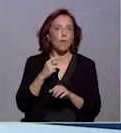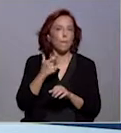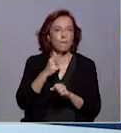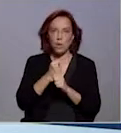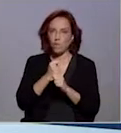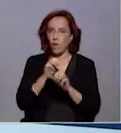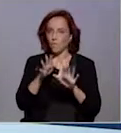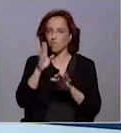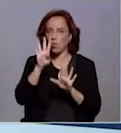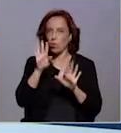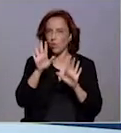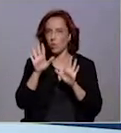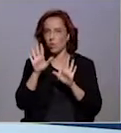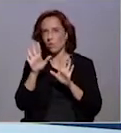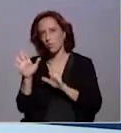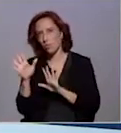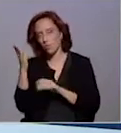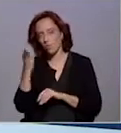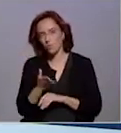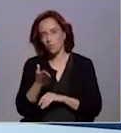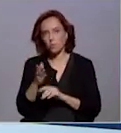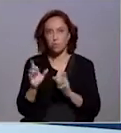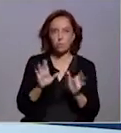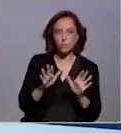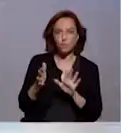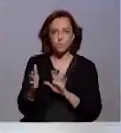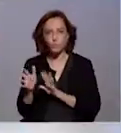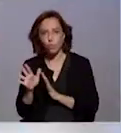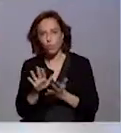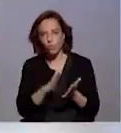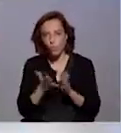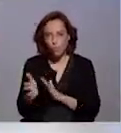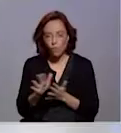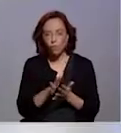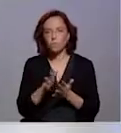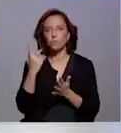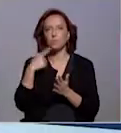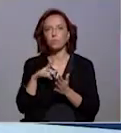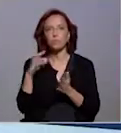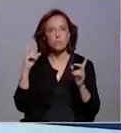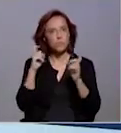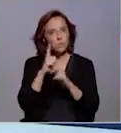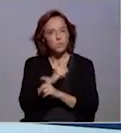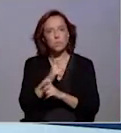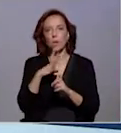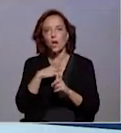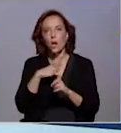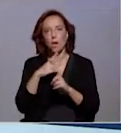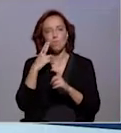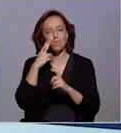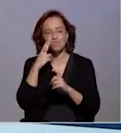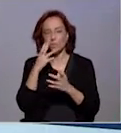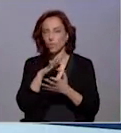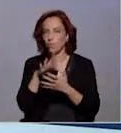9 10% a 2 y lado en todo en ese entorno y con dificultades que se avisora